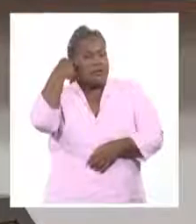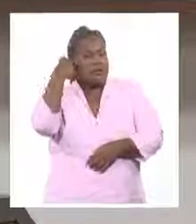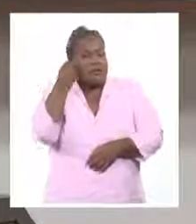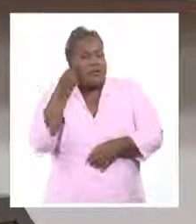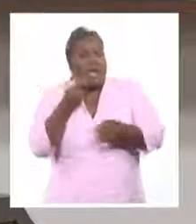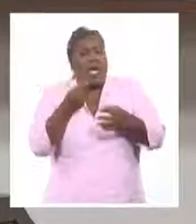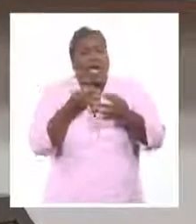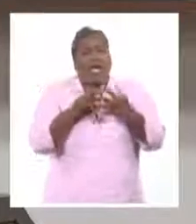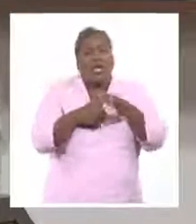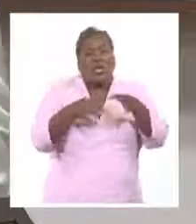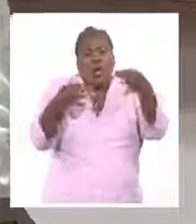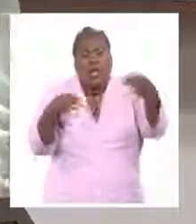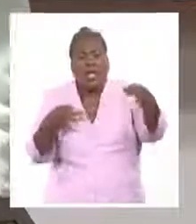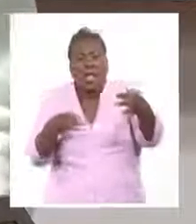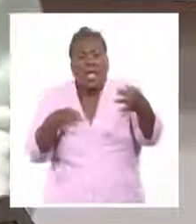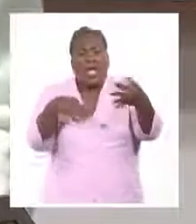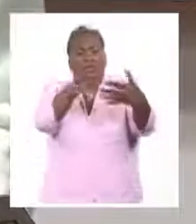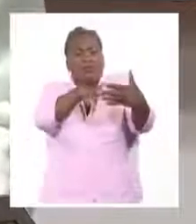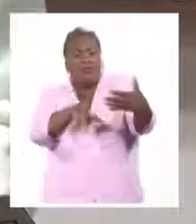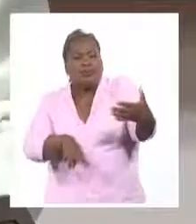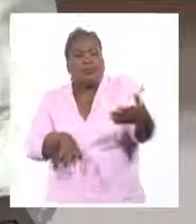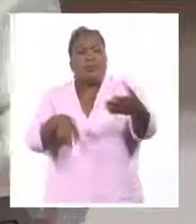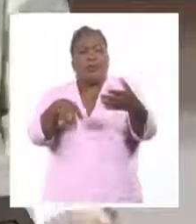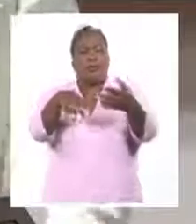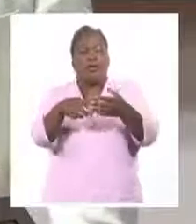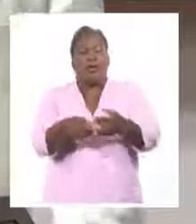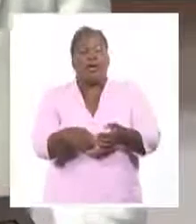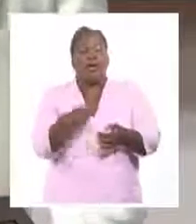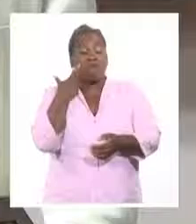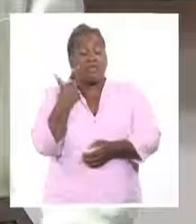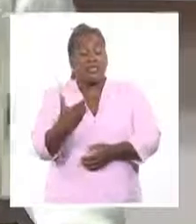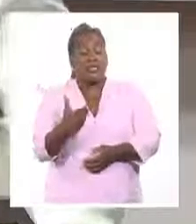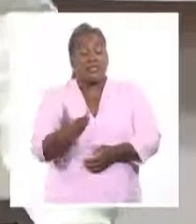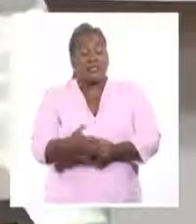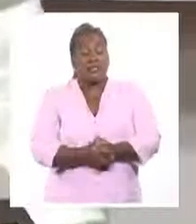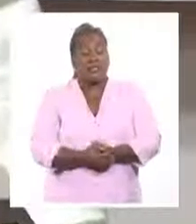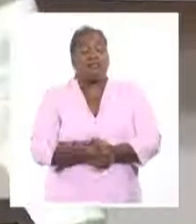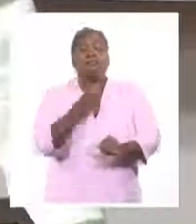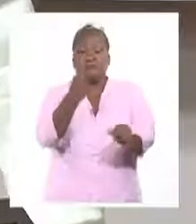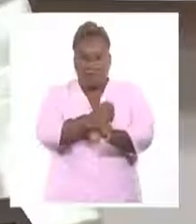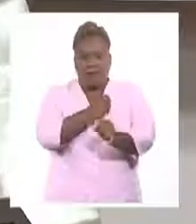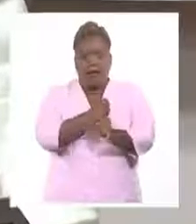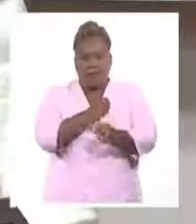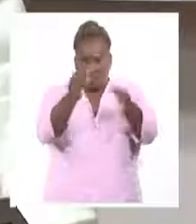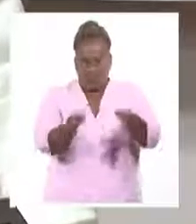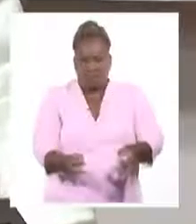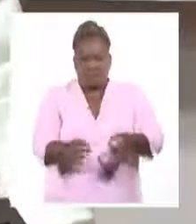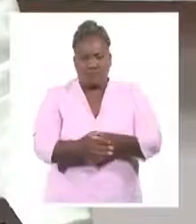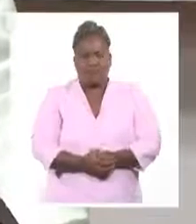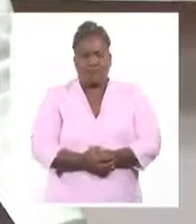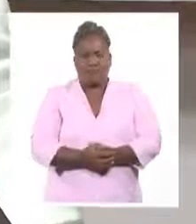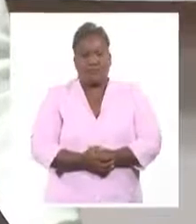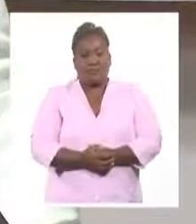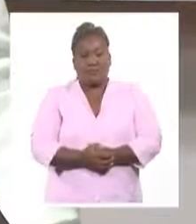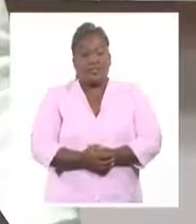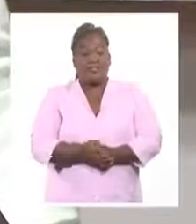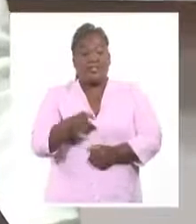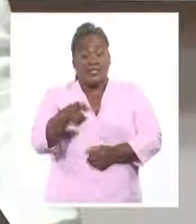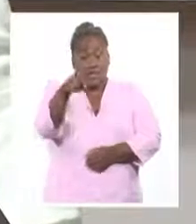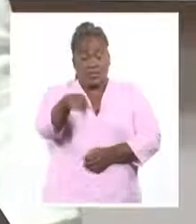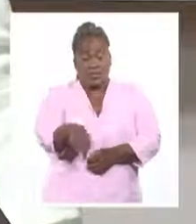que son extensos pero esenciales y sin lugar a dudas se ha trabajado y además se ha